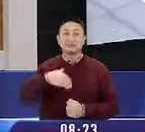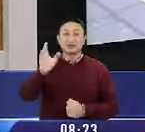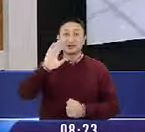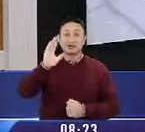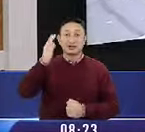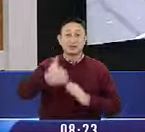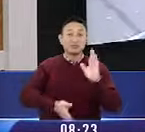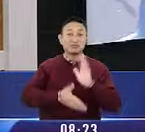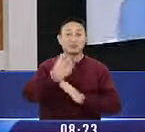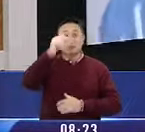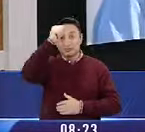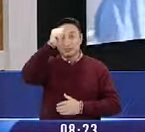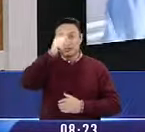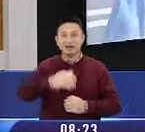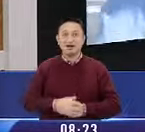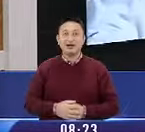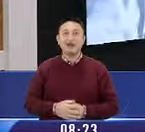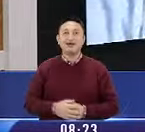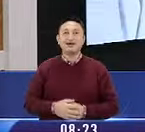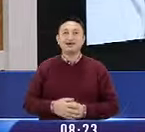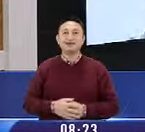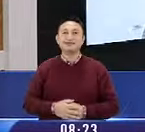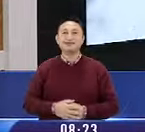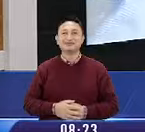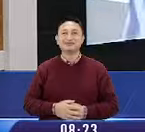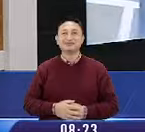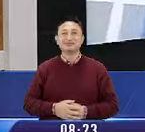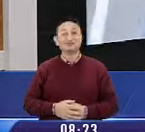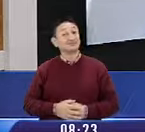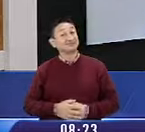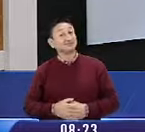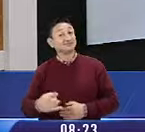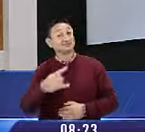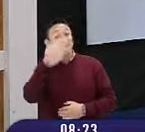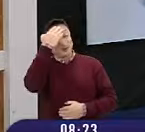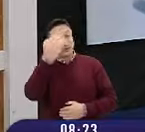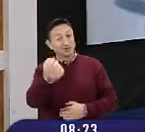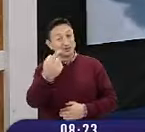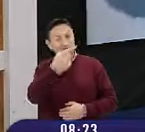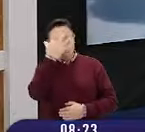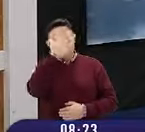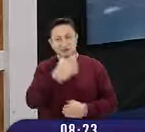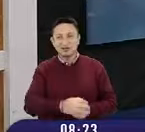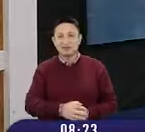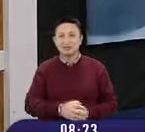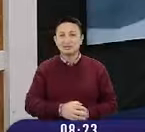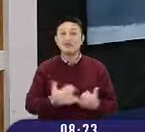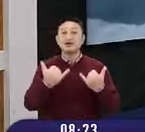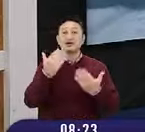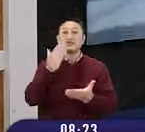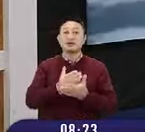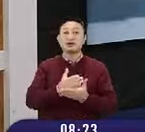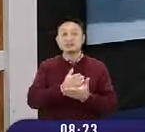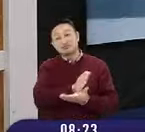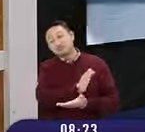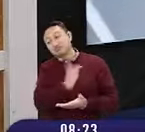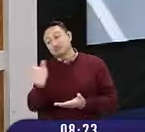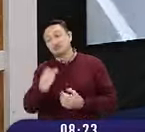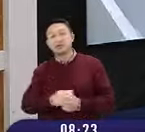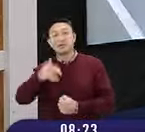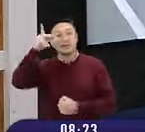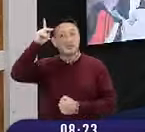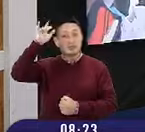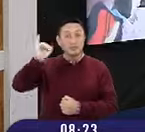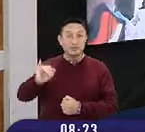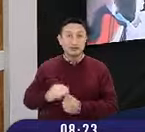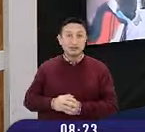hasta el domingo con los festejos del Día de la Madre. Buenos días. Don Javi, buenos días. Qué bonito esto. Vamos ahora con Priscila Cadena. Justamente